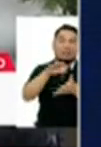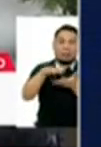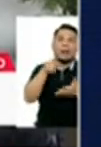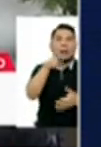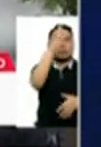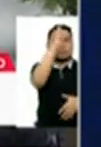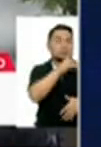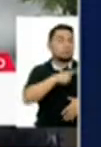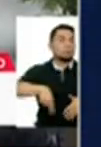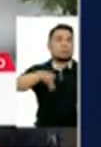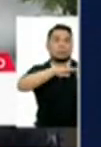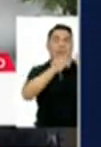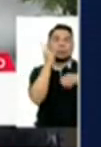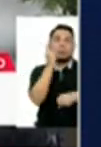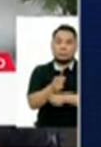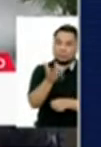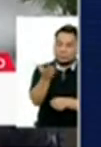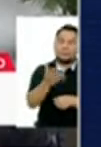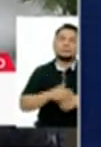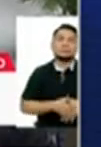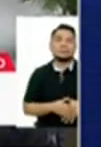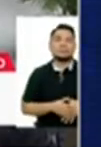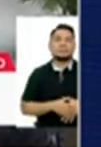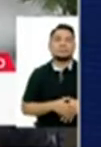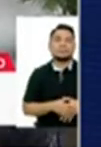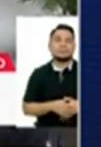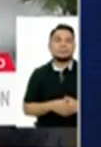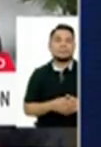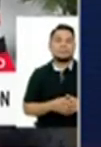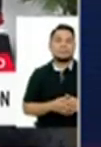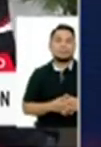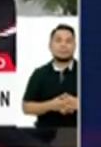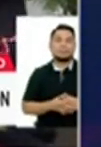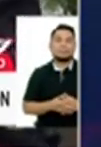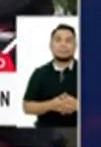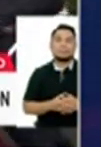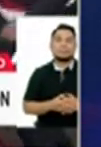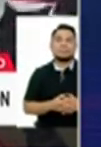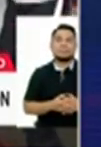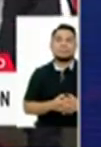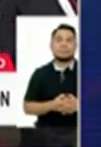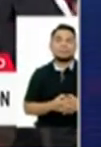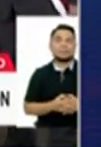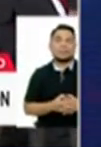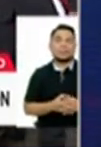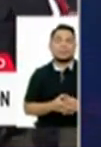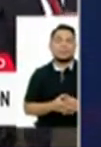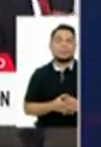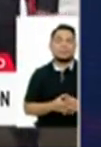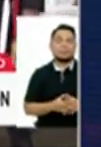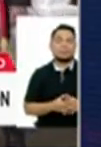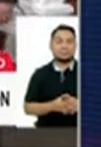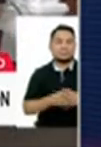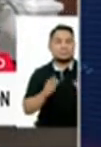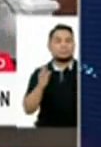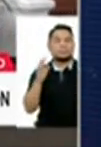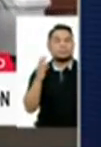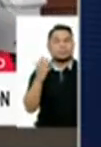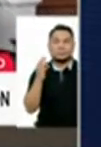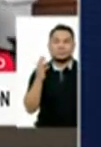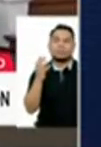director regional de educación en Huánuco y minutos después de realizar esta ceremonia de juramentación decidió